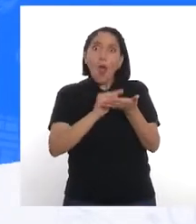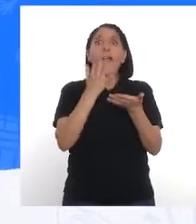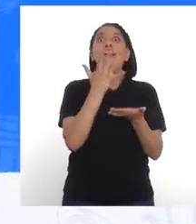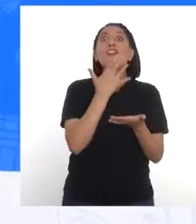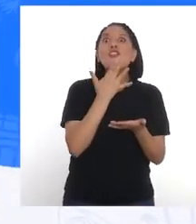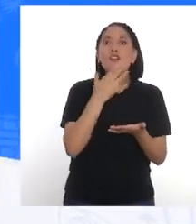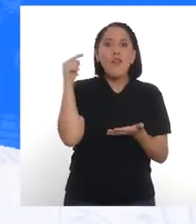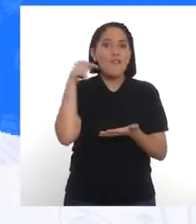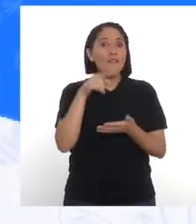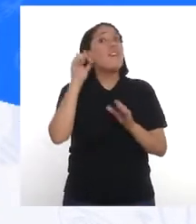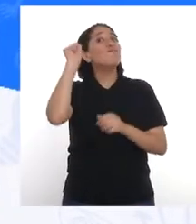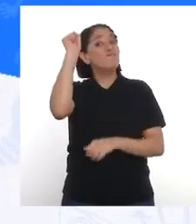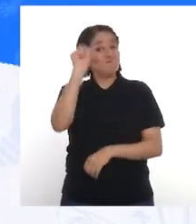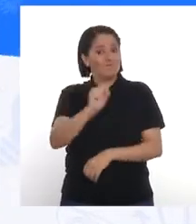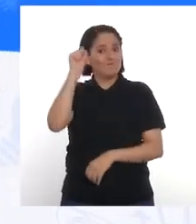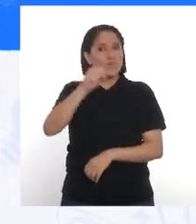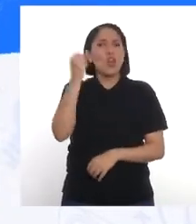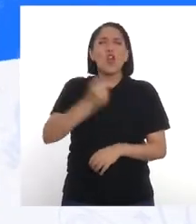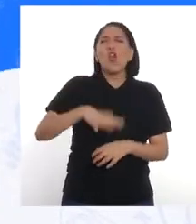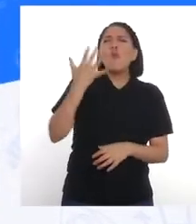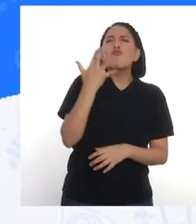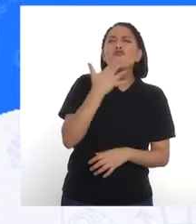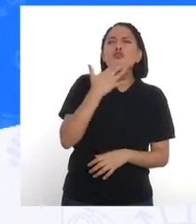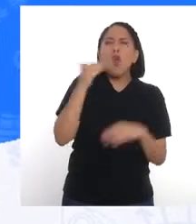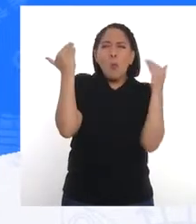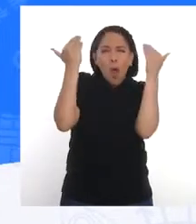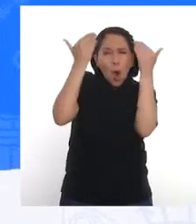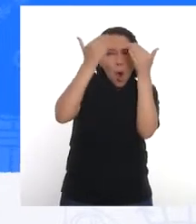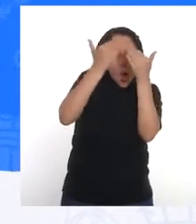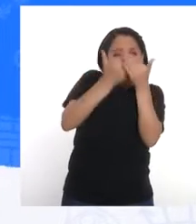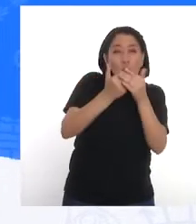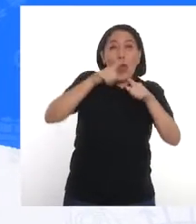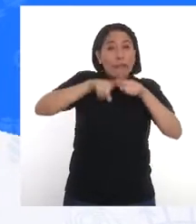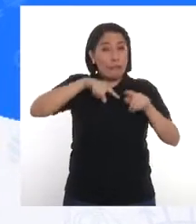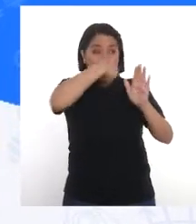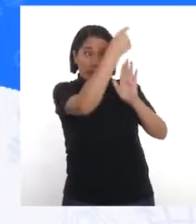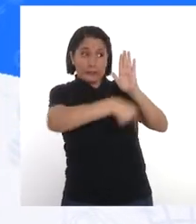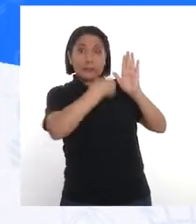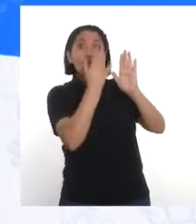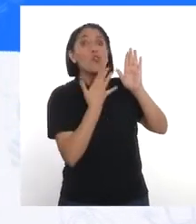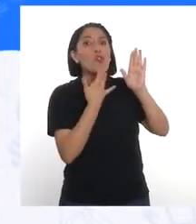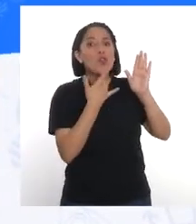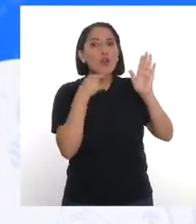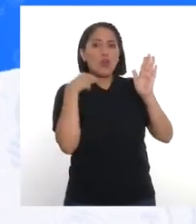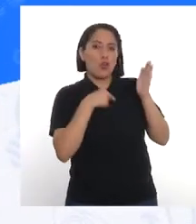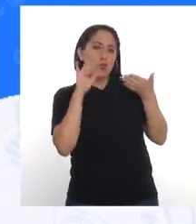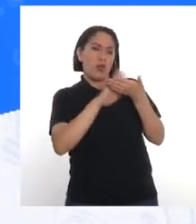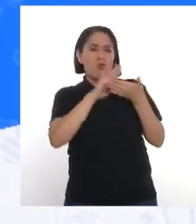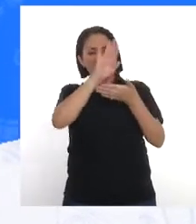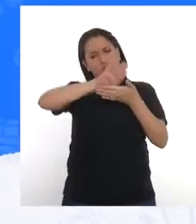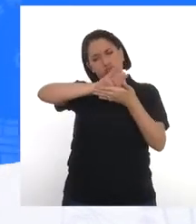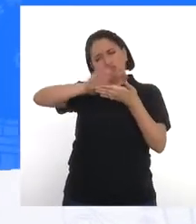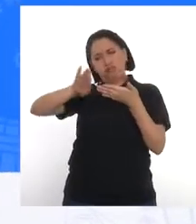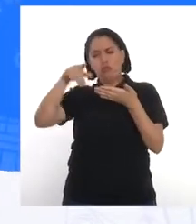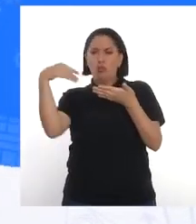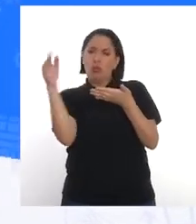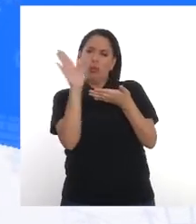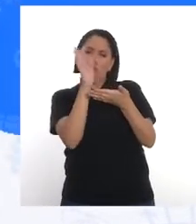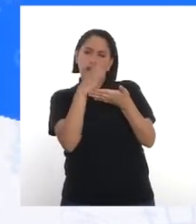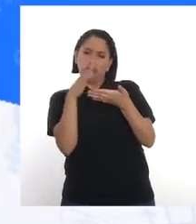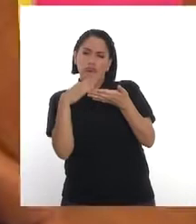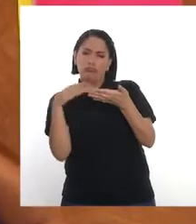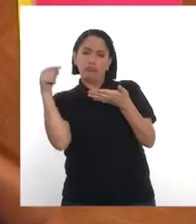Una vez hecho esto, con un color más oscuro y teniendo en cuenta el círculo cromático, pintamos un lado para darle la sensación de